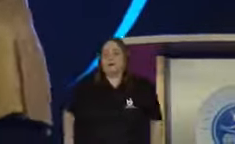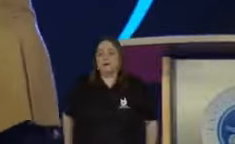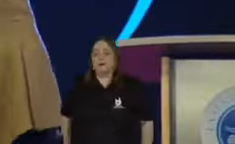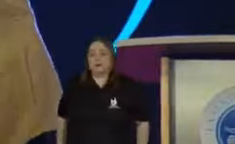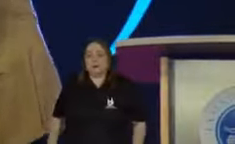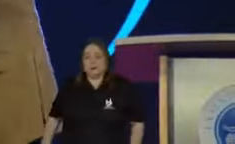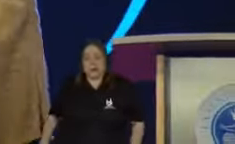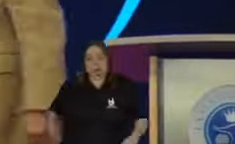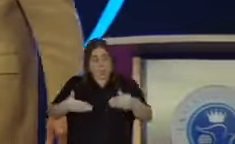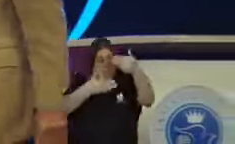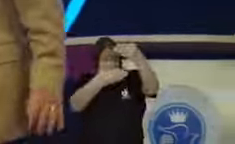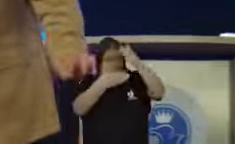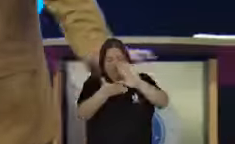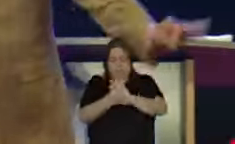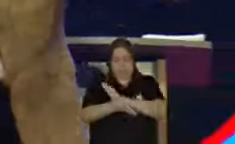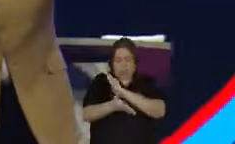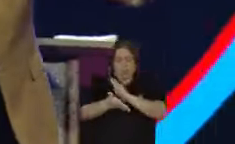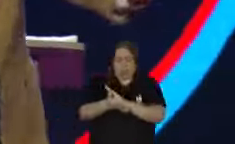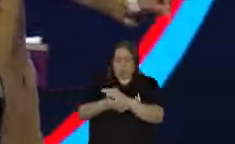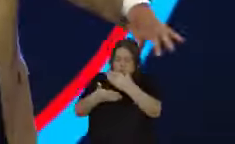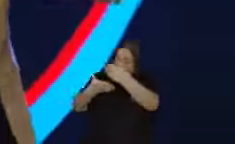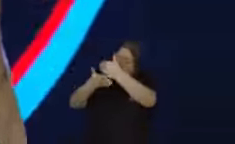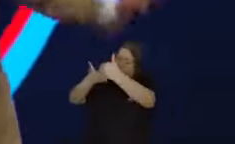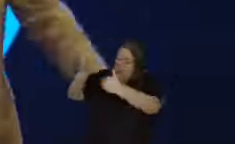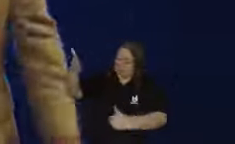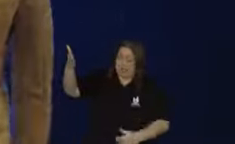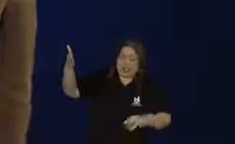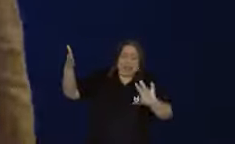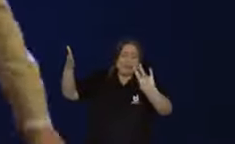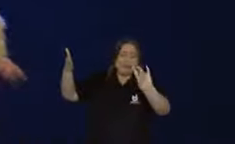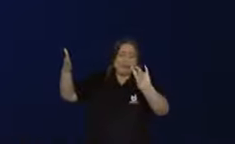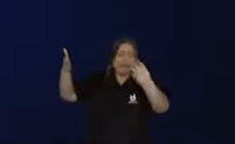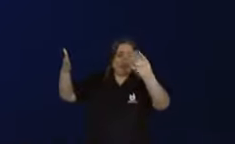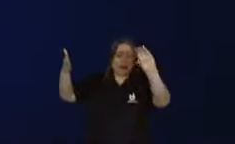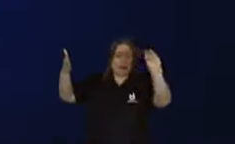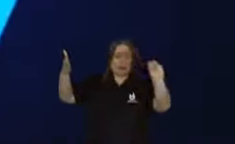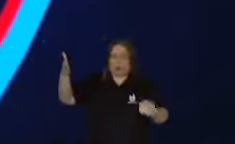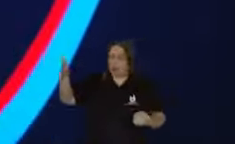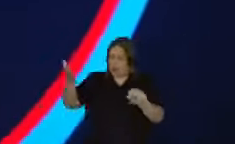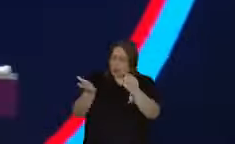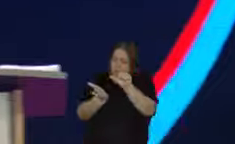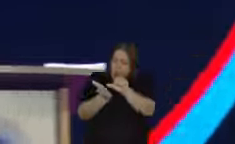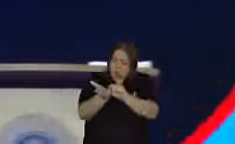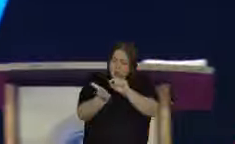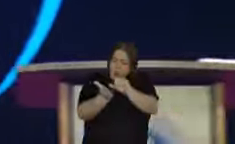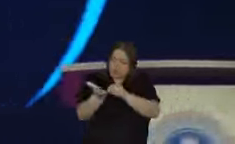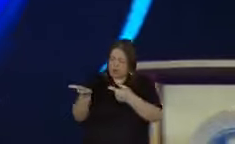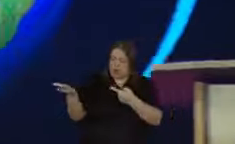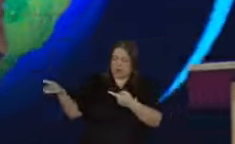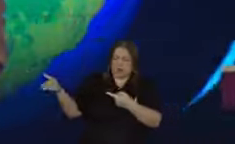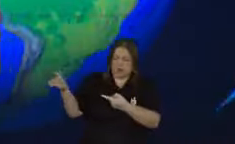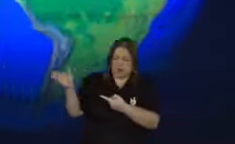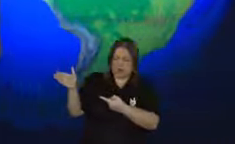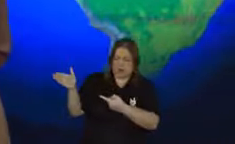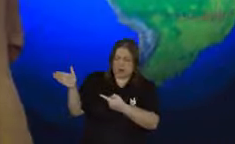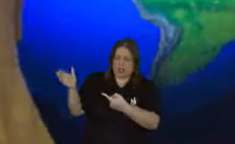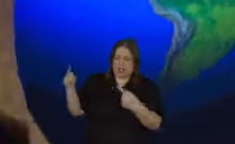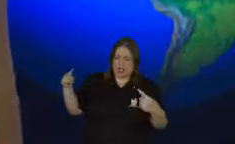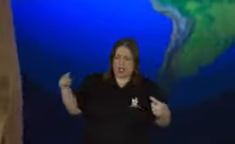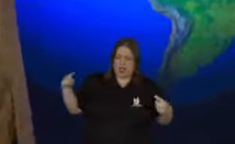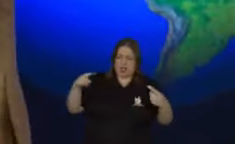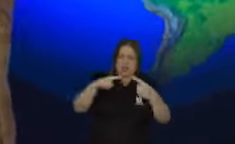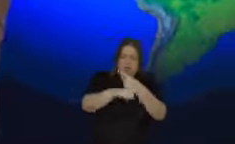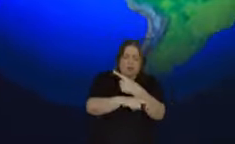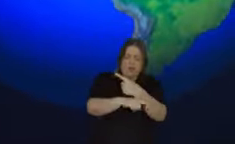la primera plana, el 70% de las noticias principales tiene que ver con conflictos no